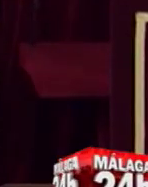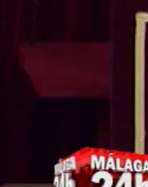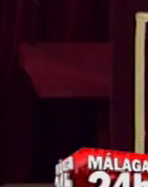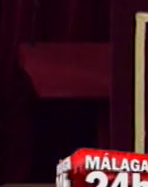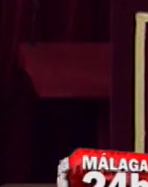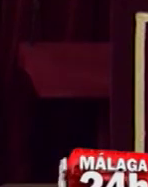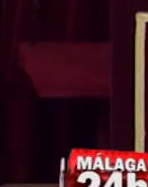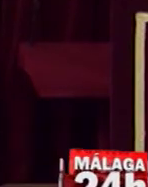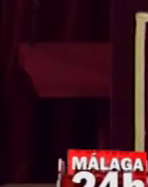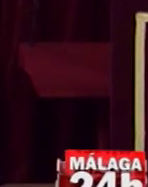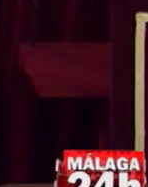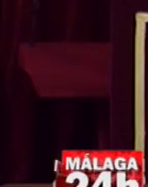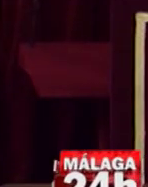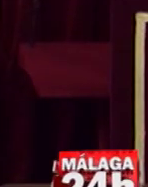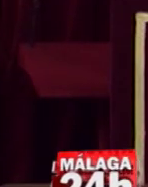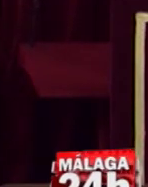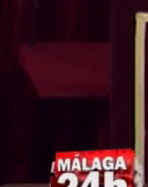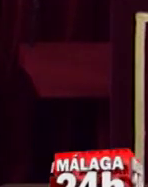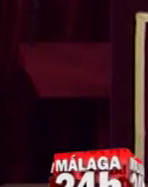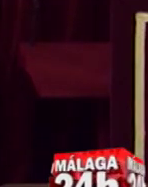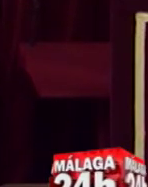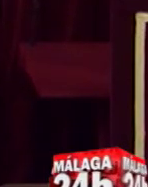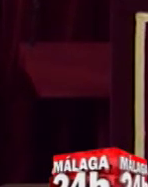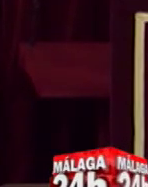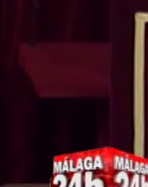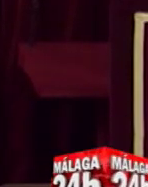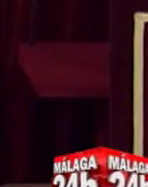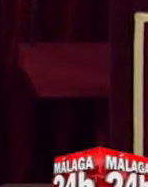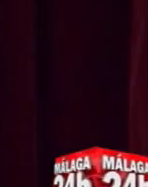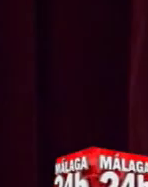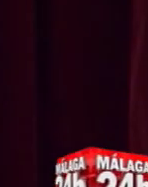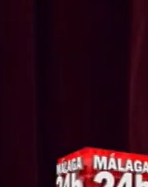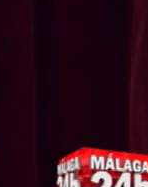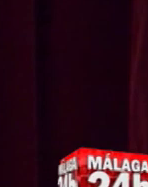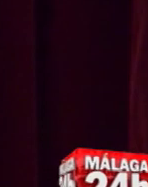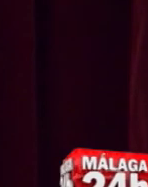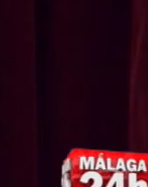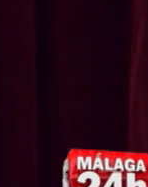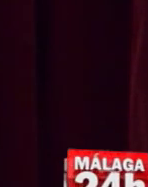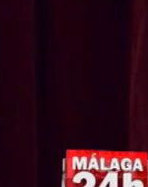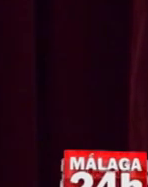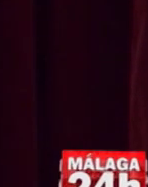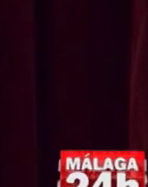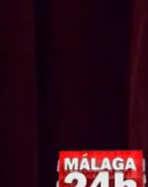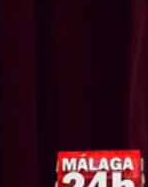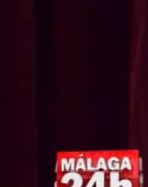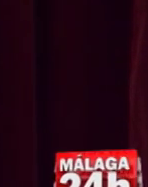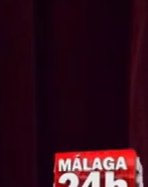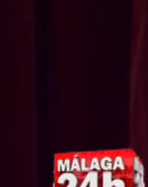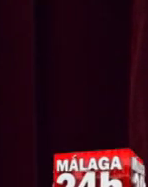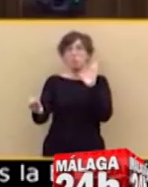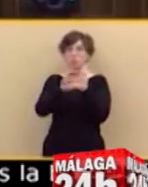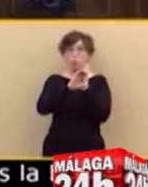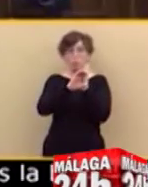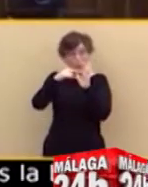de la Constitución, que debe ser, en palabras del monarca, la base firme del nuevo periodo político que afronta el país. Ha sido el lugar de encuentro